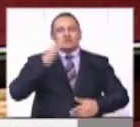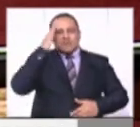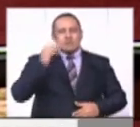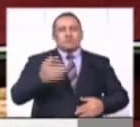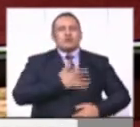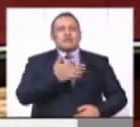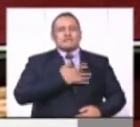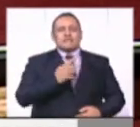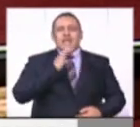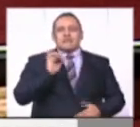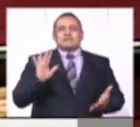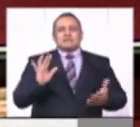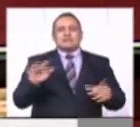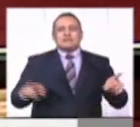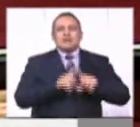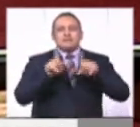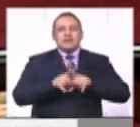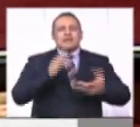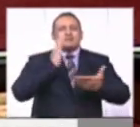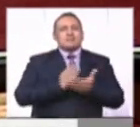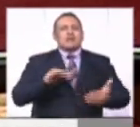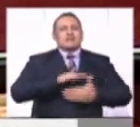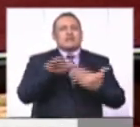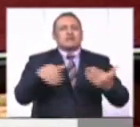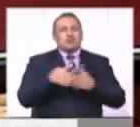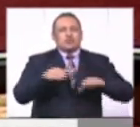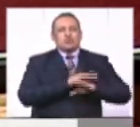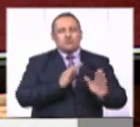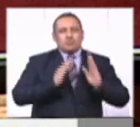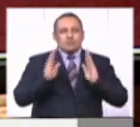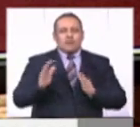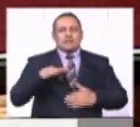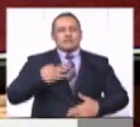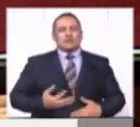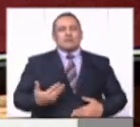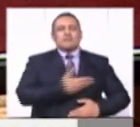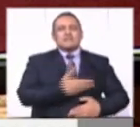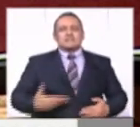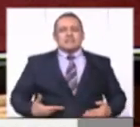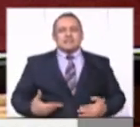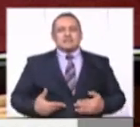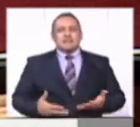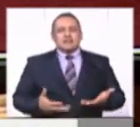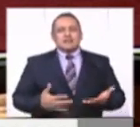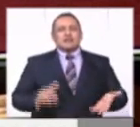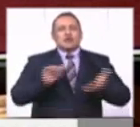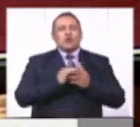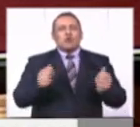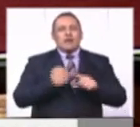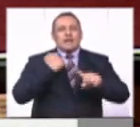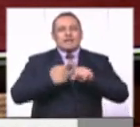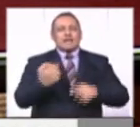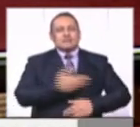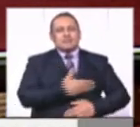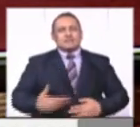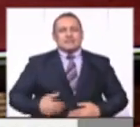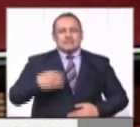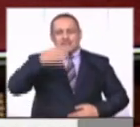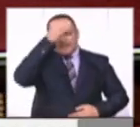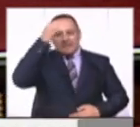percibíamos así esto era parte de un plan Señor Presidente con el expresidente